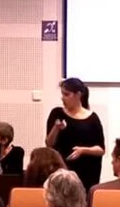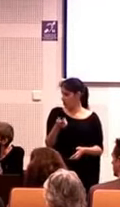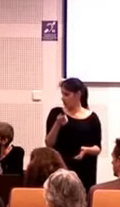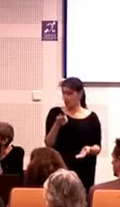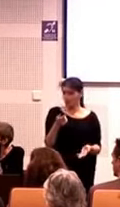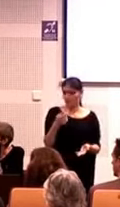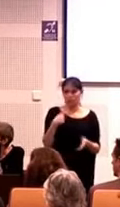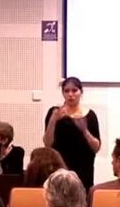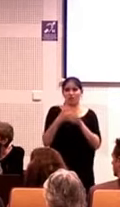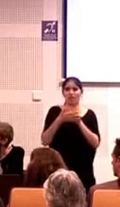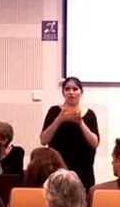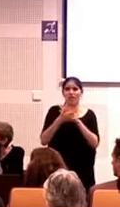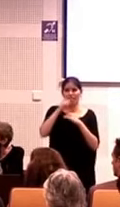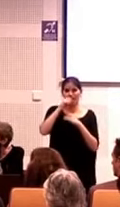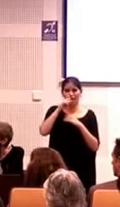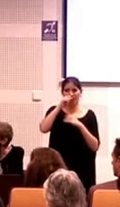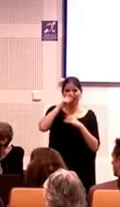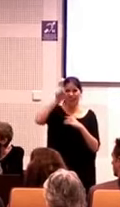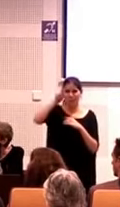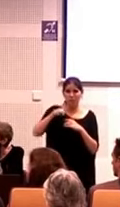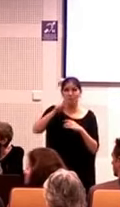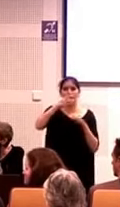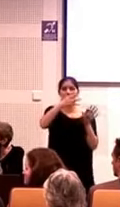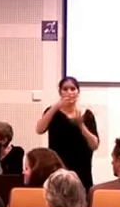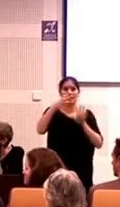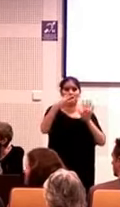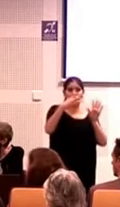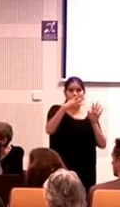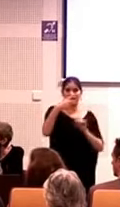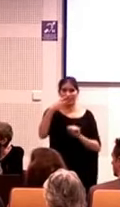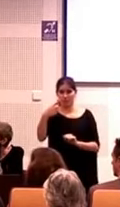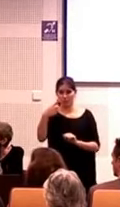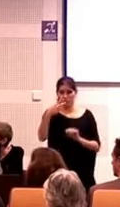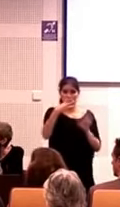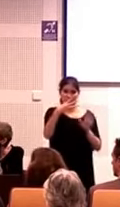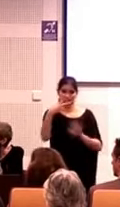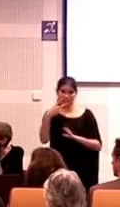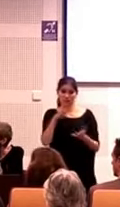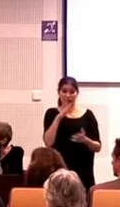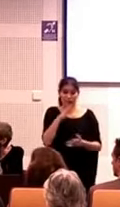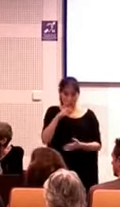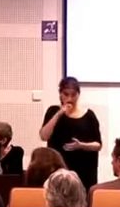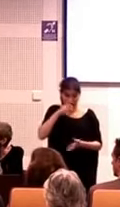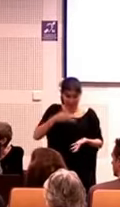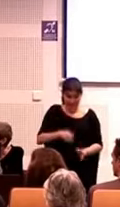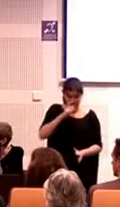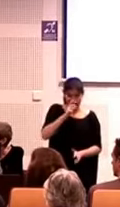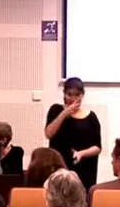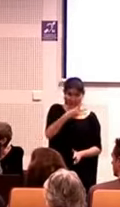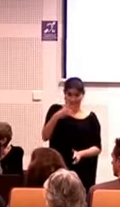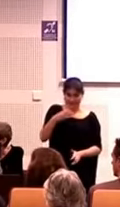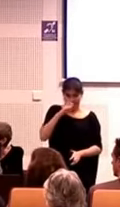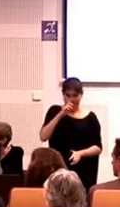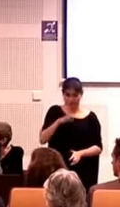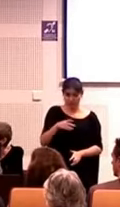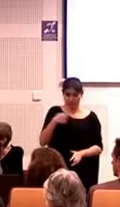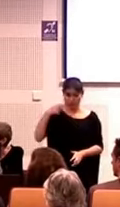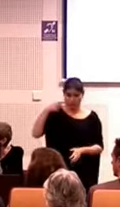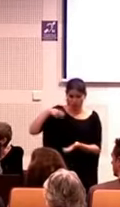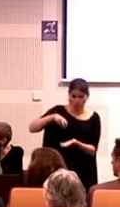Os estoy hablando del año 81-82. Mi hija tiene ya 33 años. Entonces, claro, yo salía por la calle